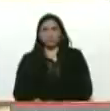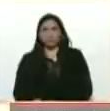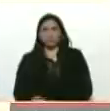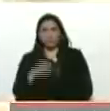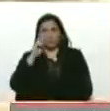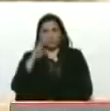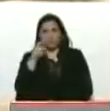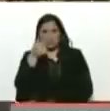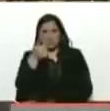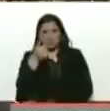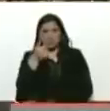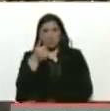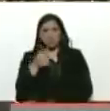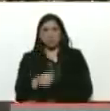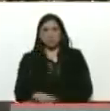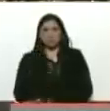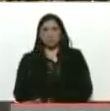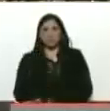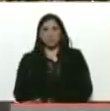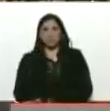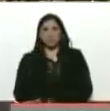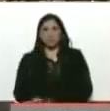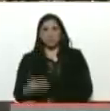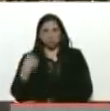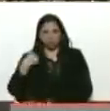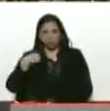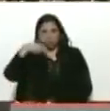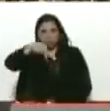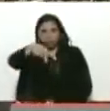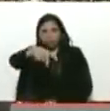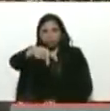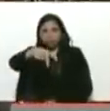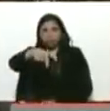bien, la que estoy señalando yo, por favor.